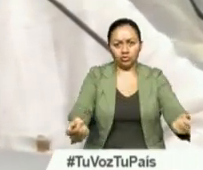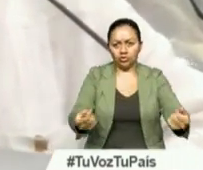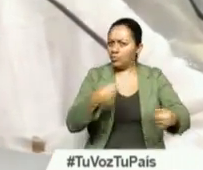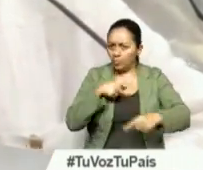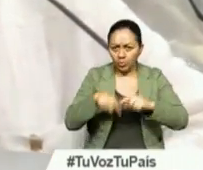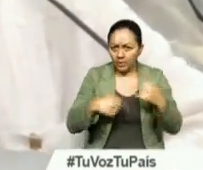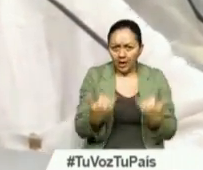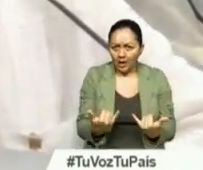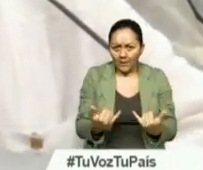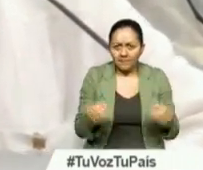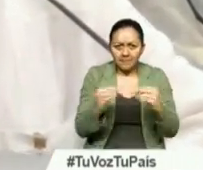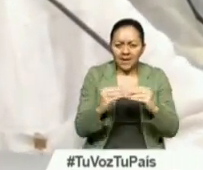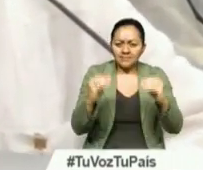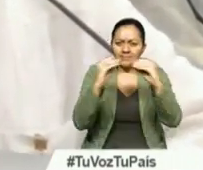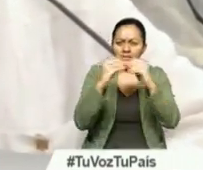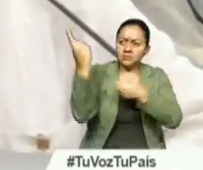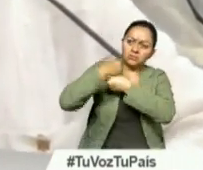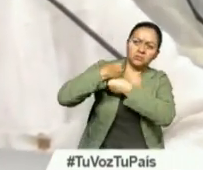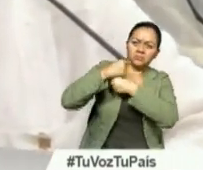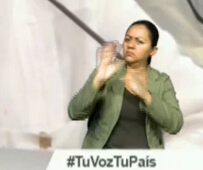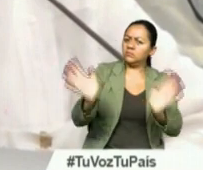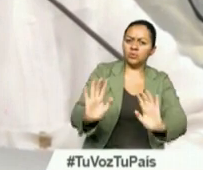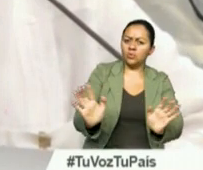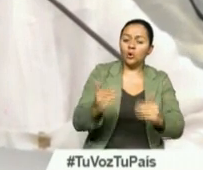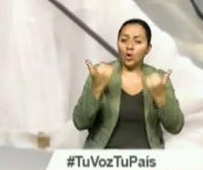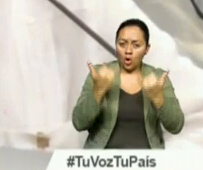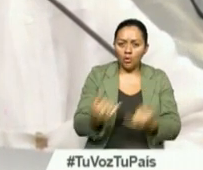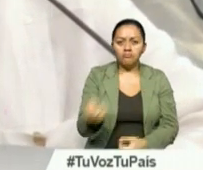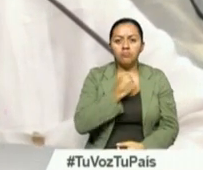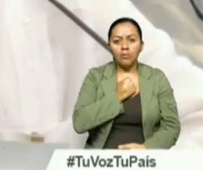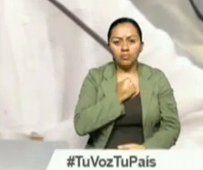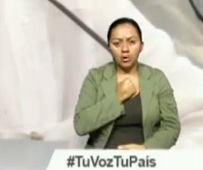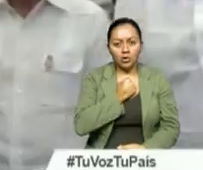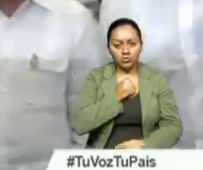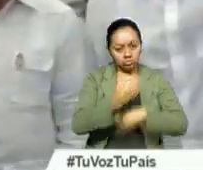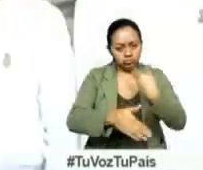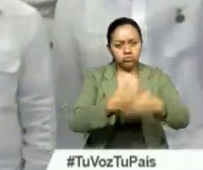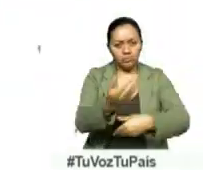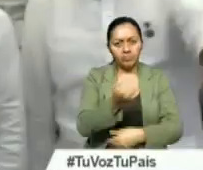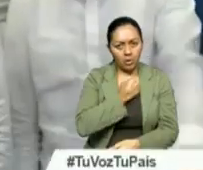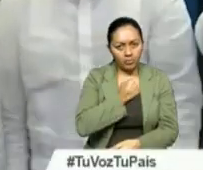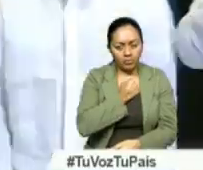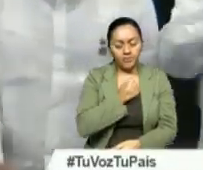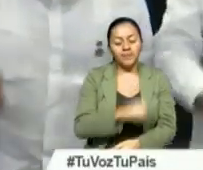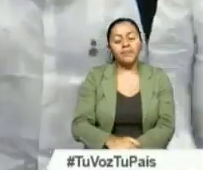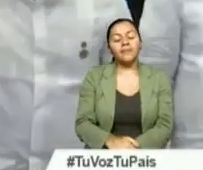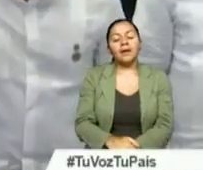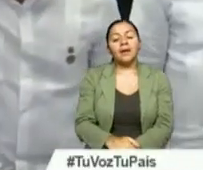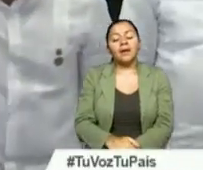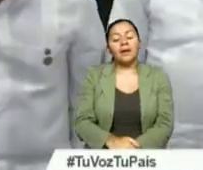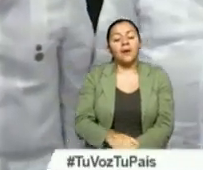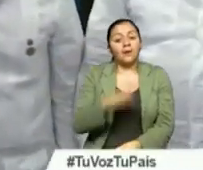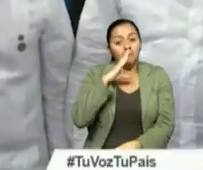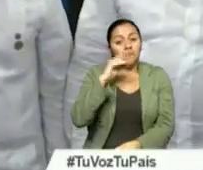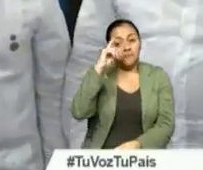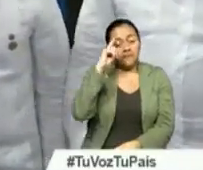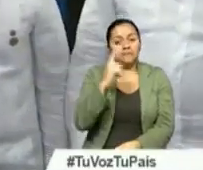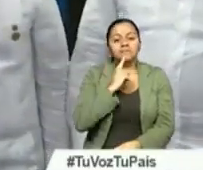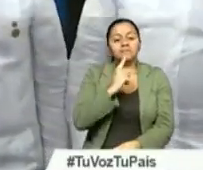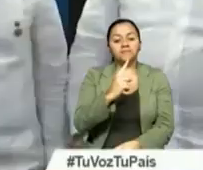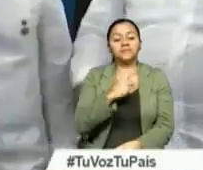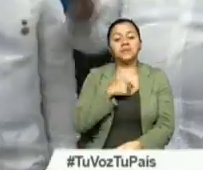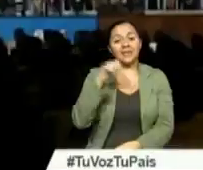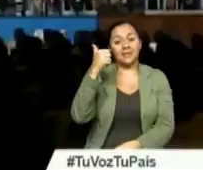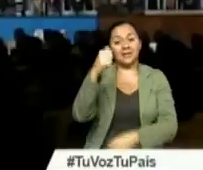siglo XXI. Ya es hora de caminar con nuestros propios pies. El jefe de Estado ecuatoriano además señaló que en los últimos